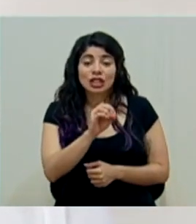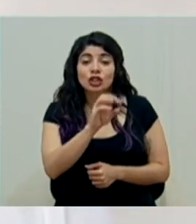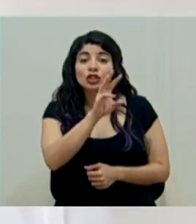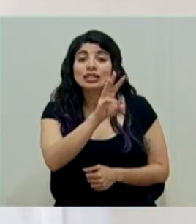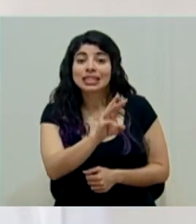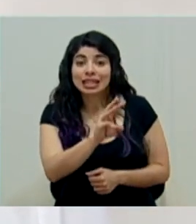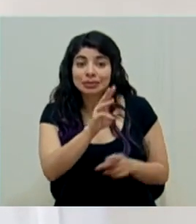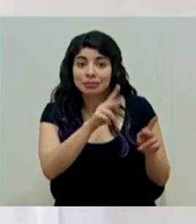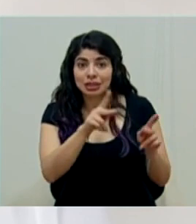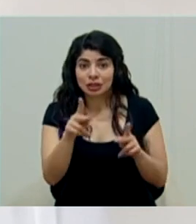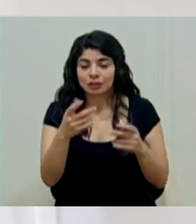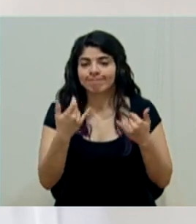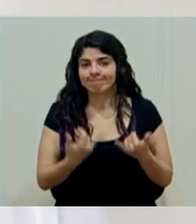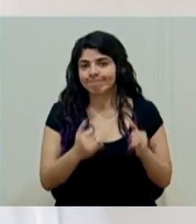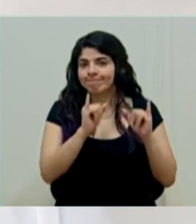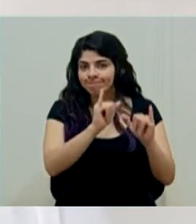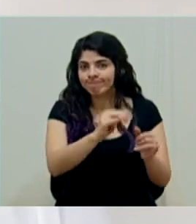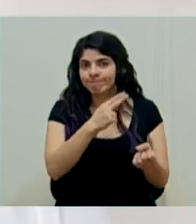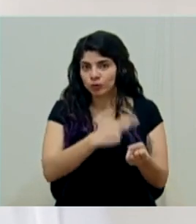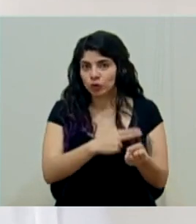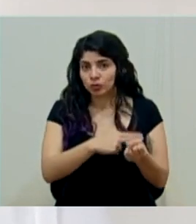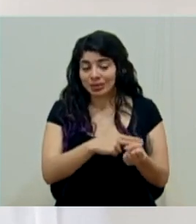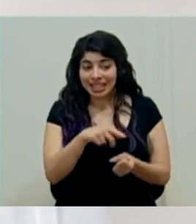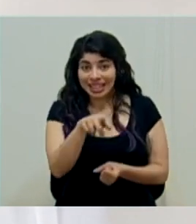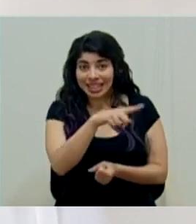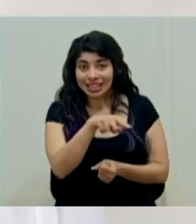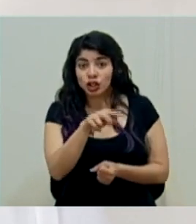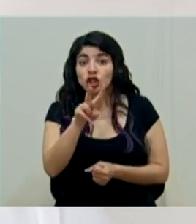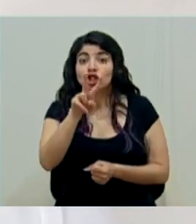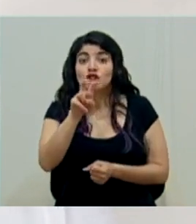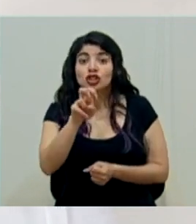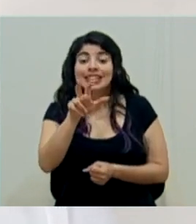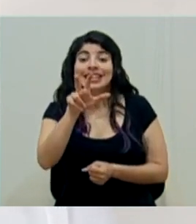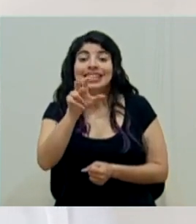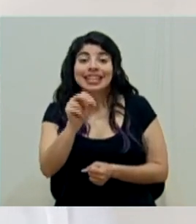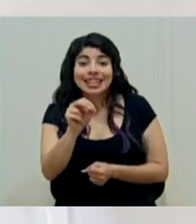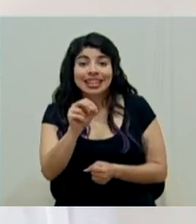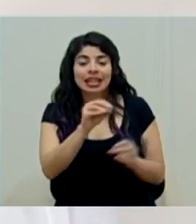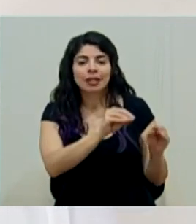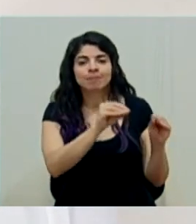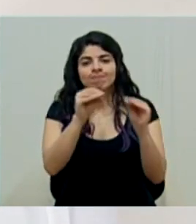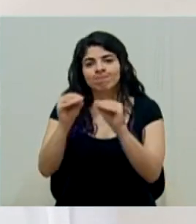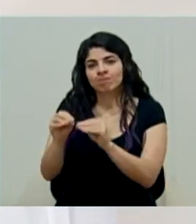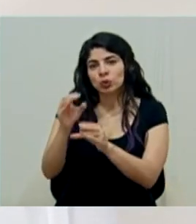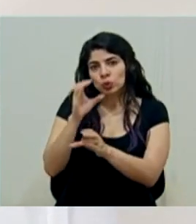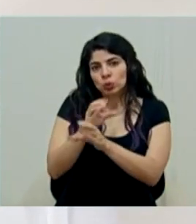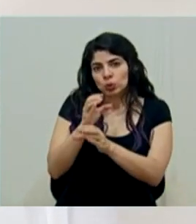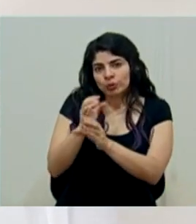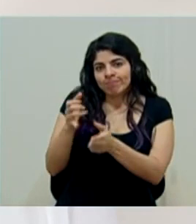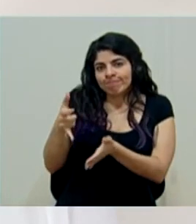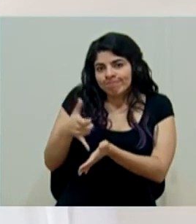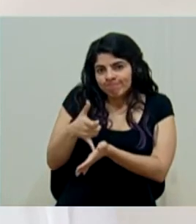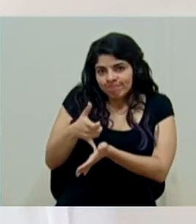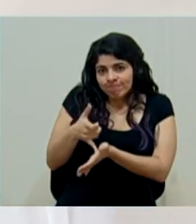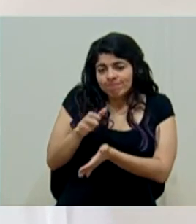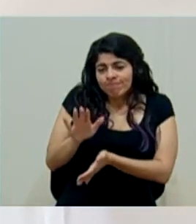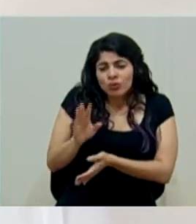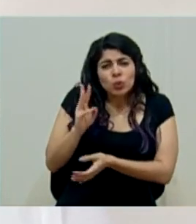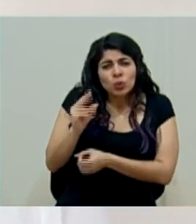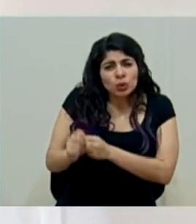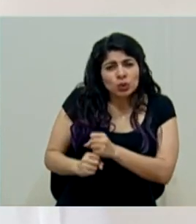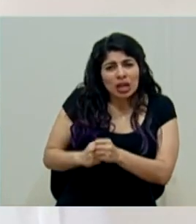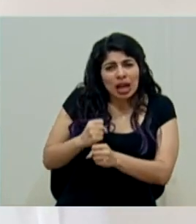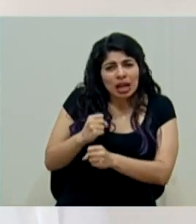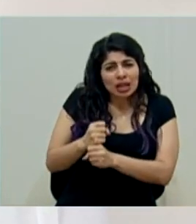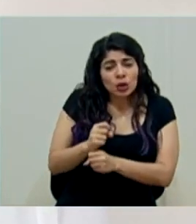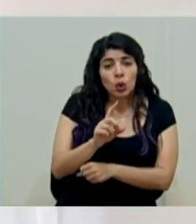606 personas se encuentran hospitalizadas, 230 de ellas en unidades de cuidados intensivos, con un rango de